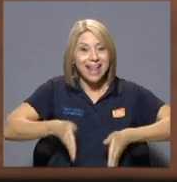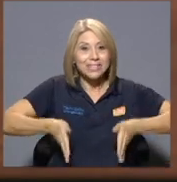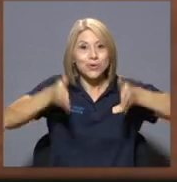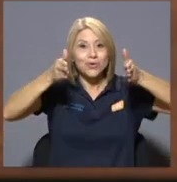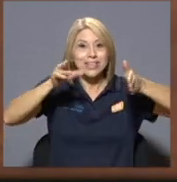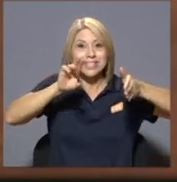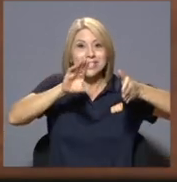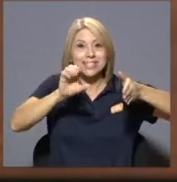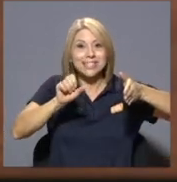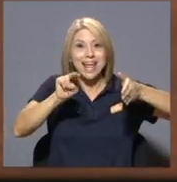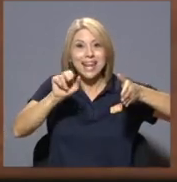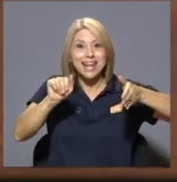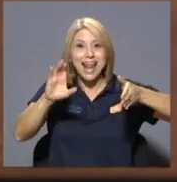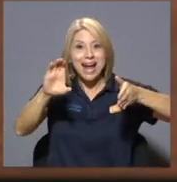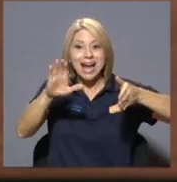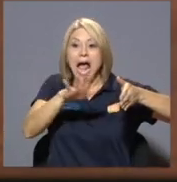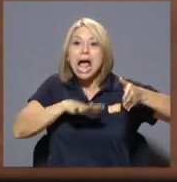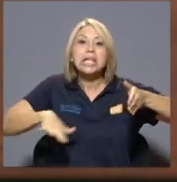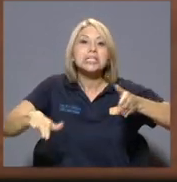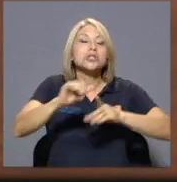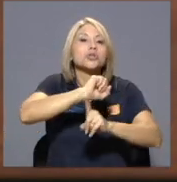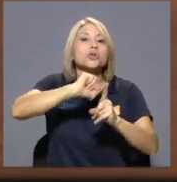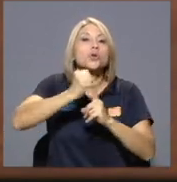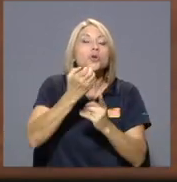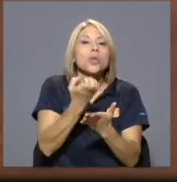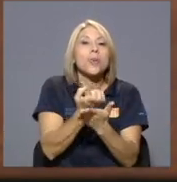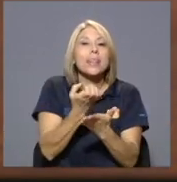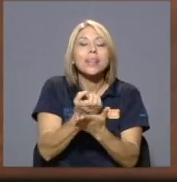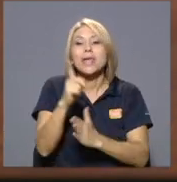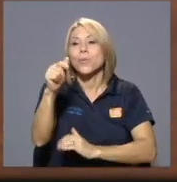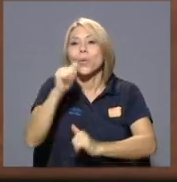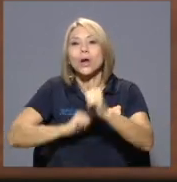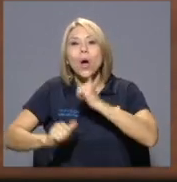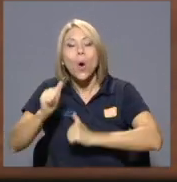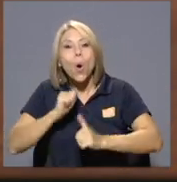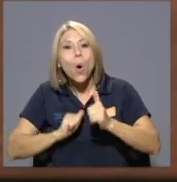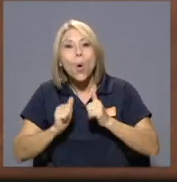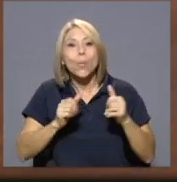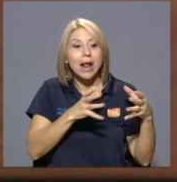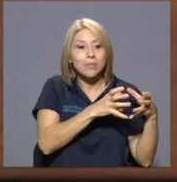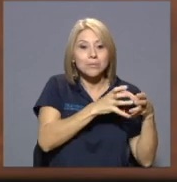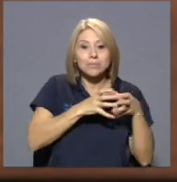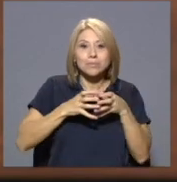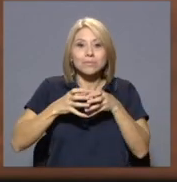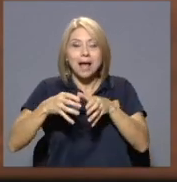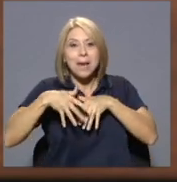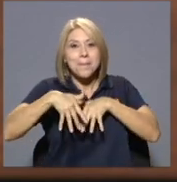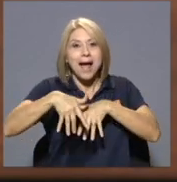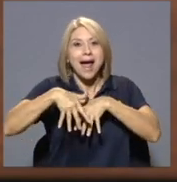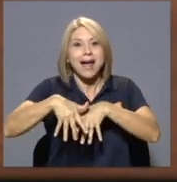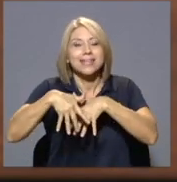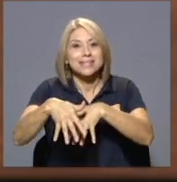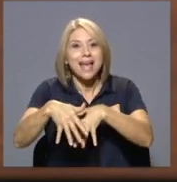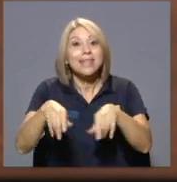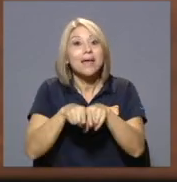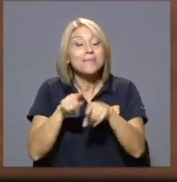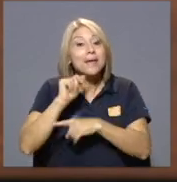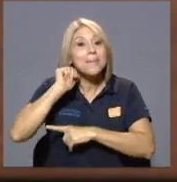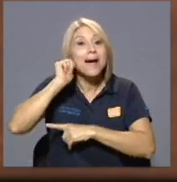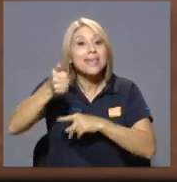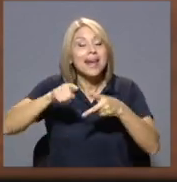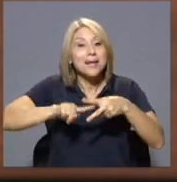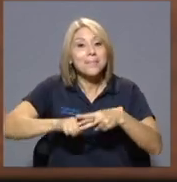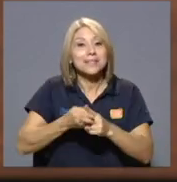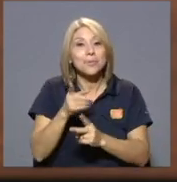espacios socioeducativos, va a haber una obra de teatro, vamos a ir juntas a la marcha. El día de mañana también empezamos desde las 9 de la